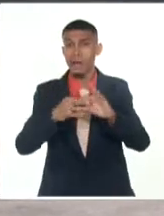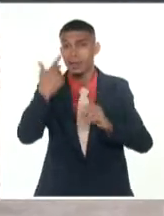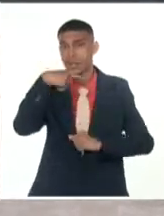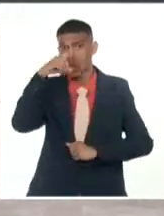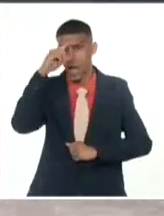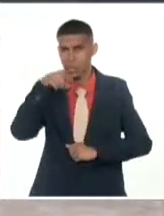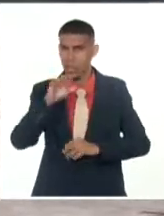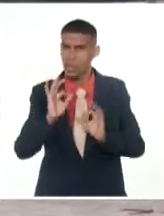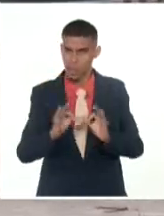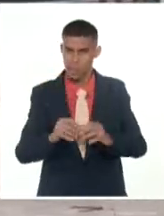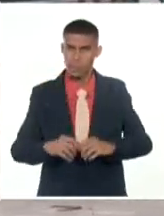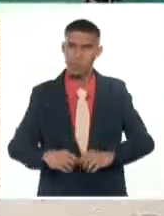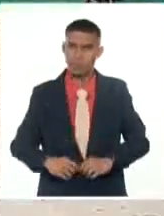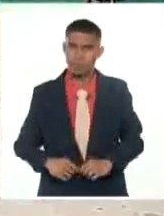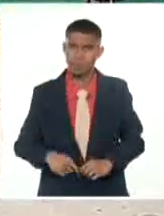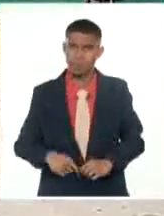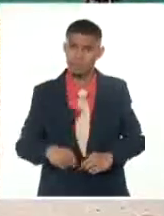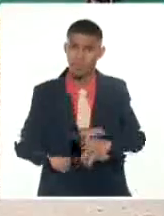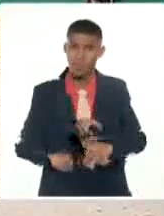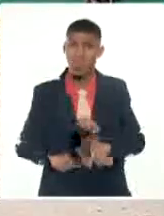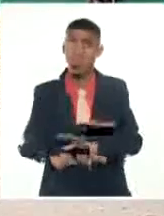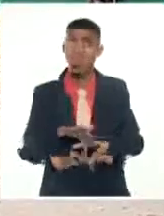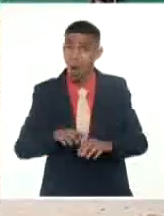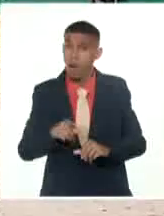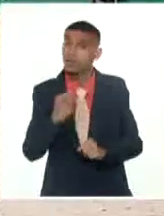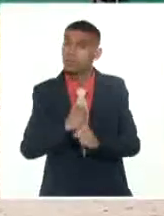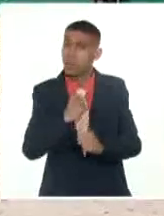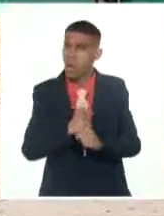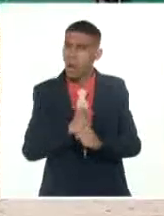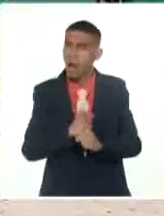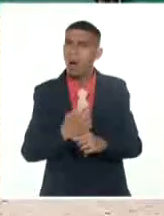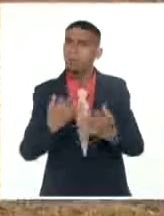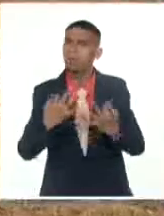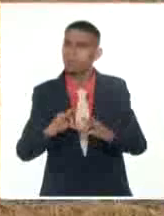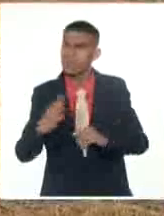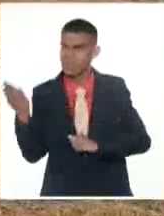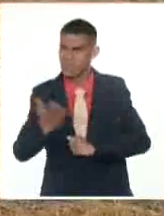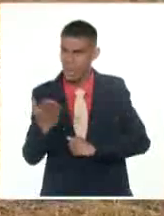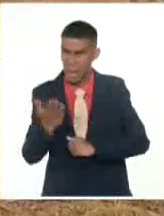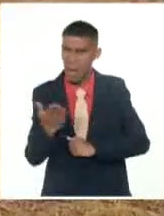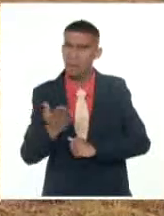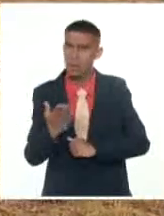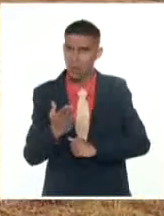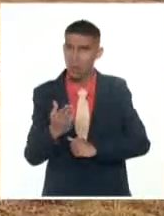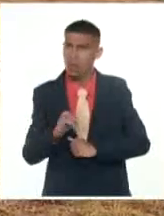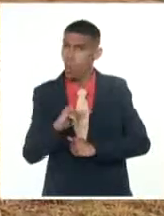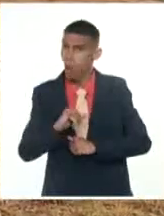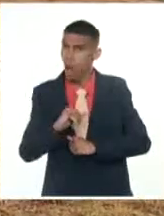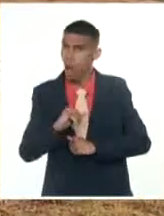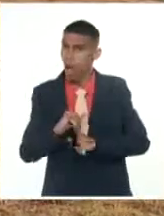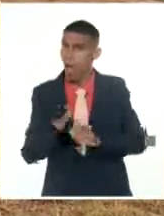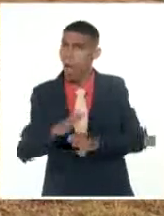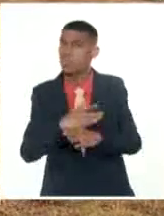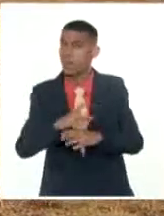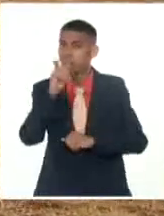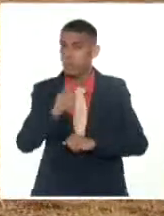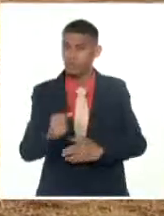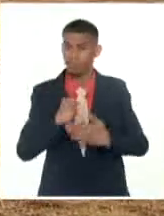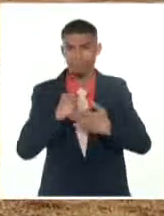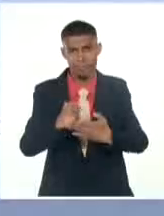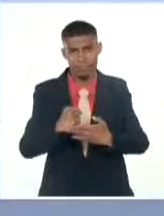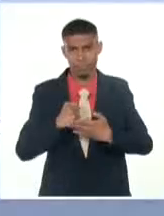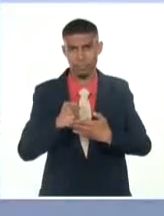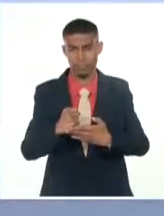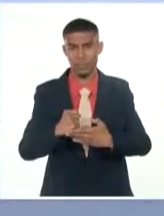una. Hasta ahora, la operación se realiza de manera ágil y con mucha cooperación entre todos los